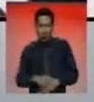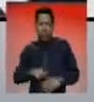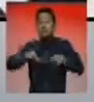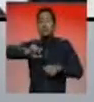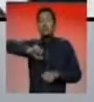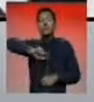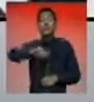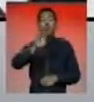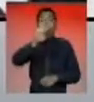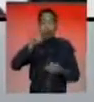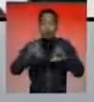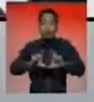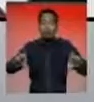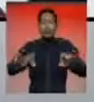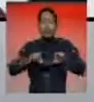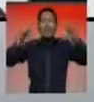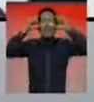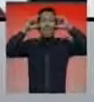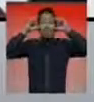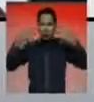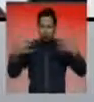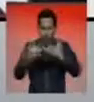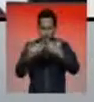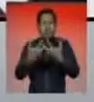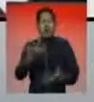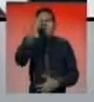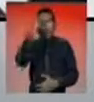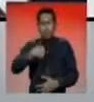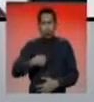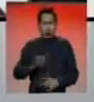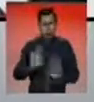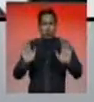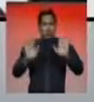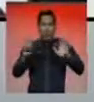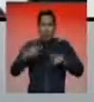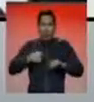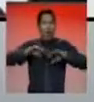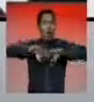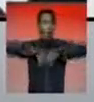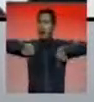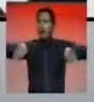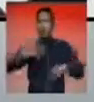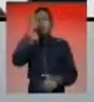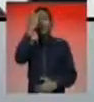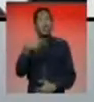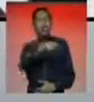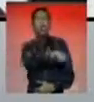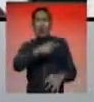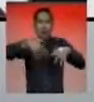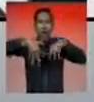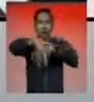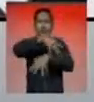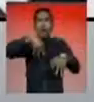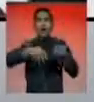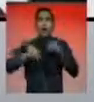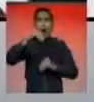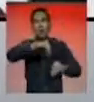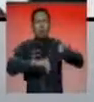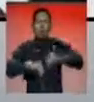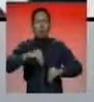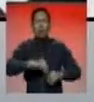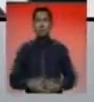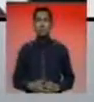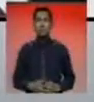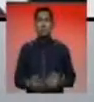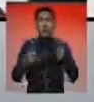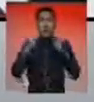relacionado con Guillermo Lasso. No tenía por qué tener ningún titular ni declaratoria, ni declaración de anoche, no había, y